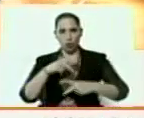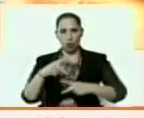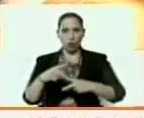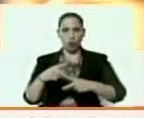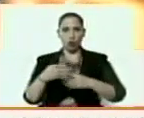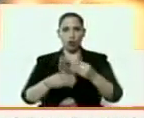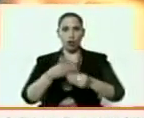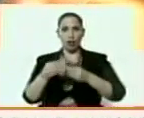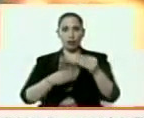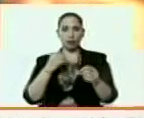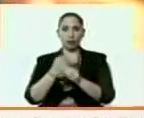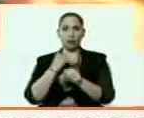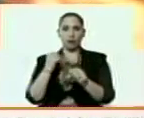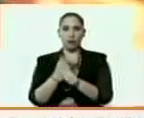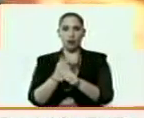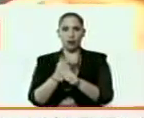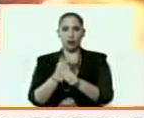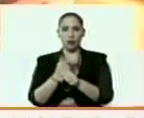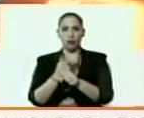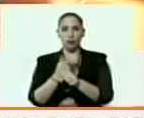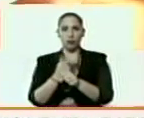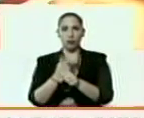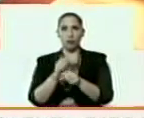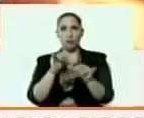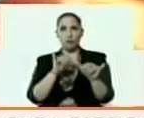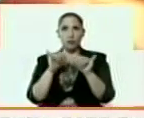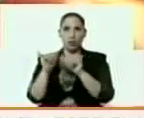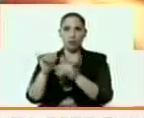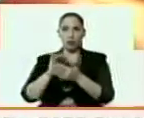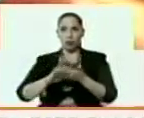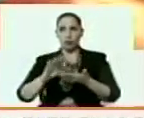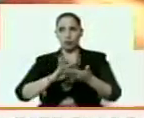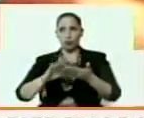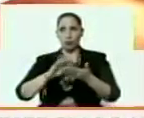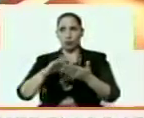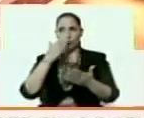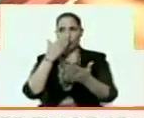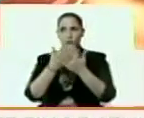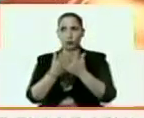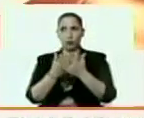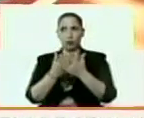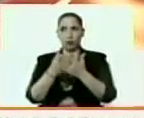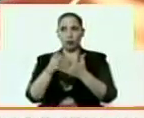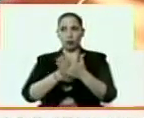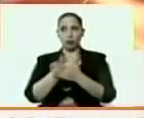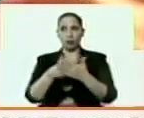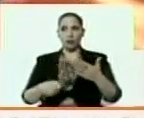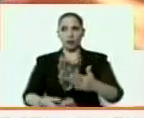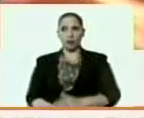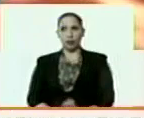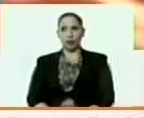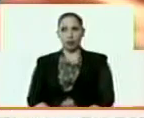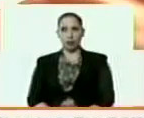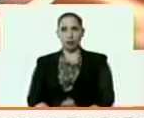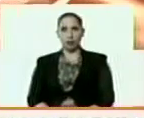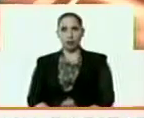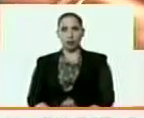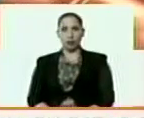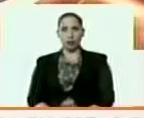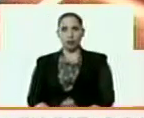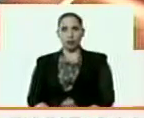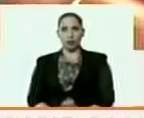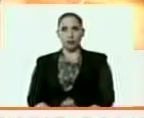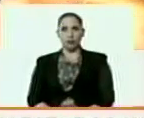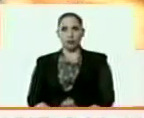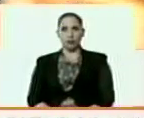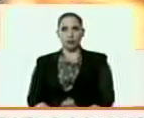los trabajadores, han dado ellos mismos las soluciones frente al bloqueo que tiene en este momento Corpoelec. Repito,